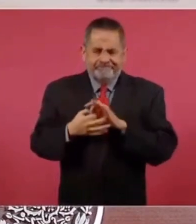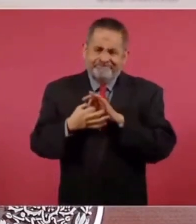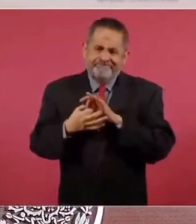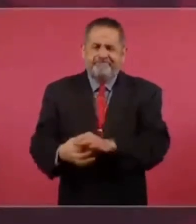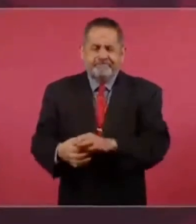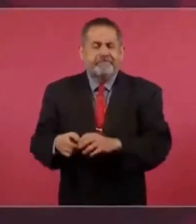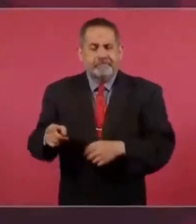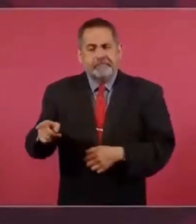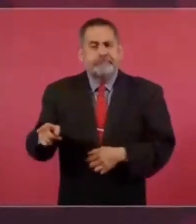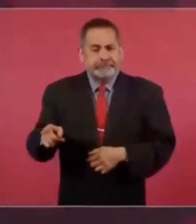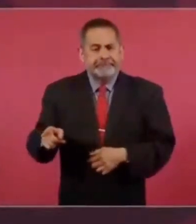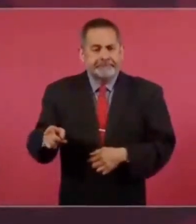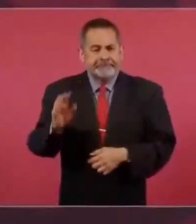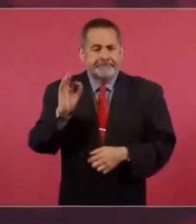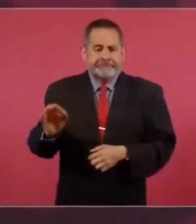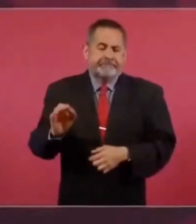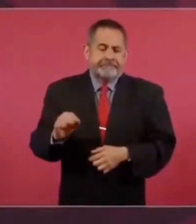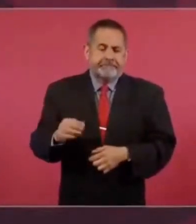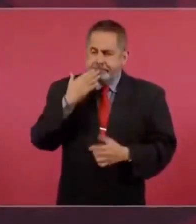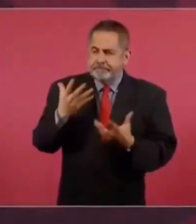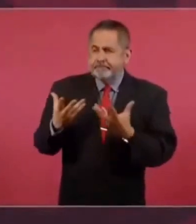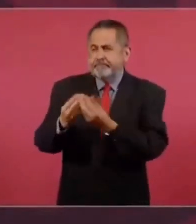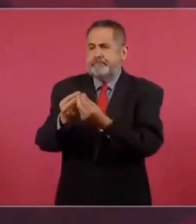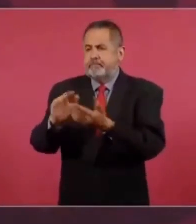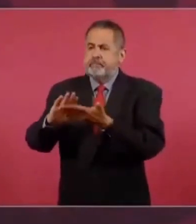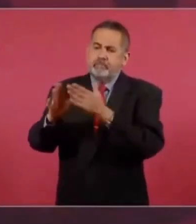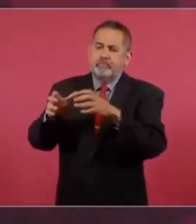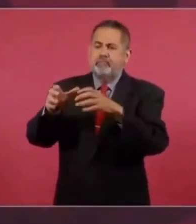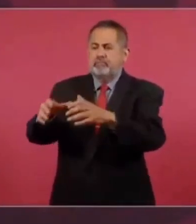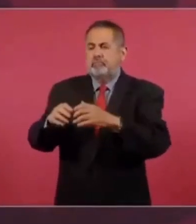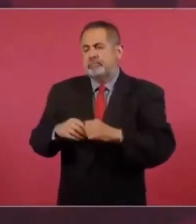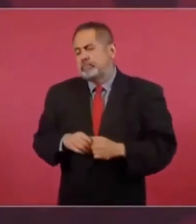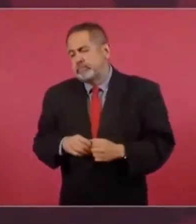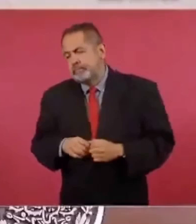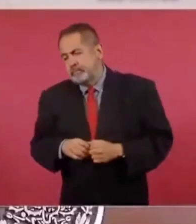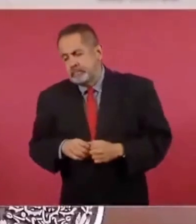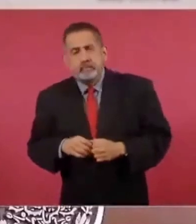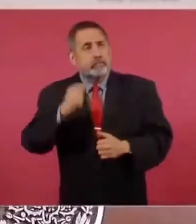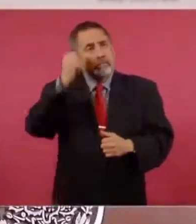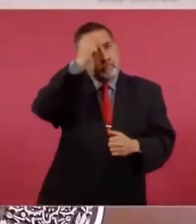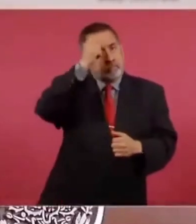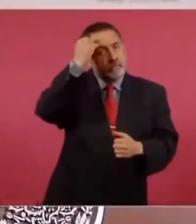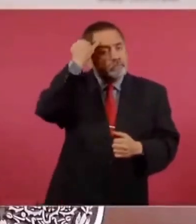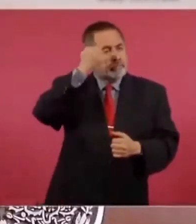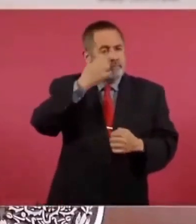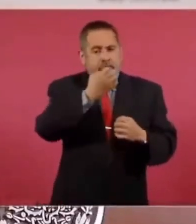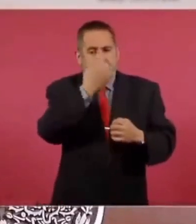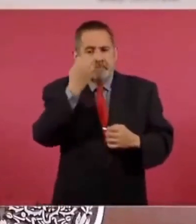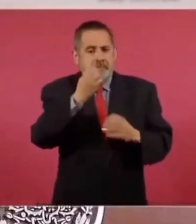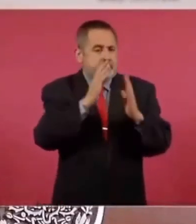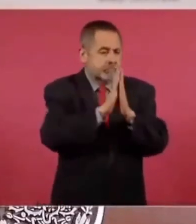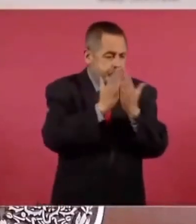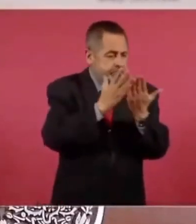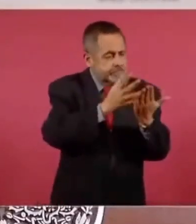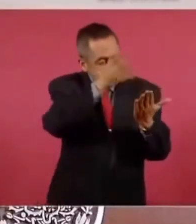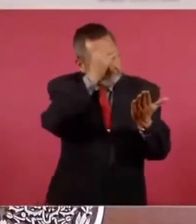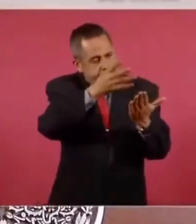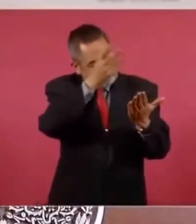No solo cuenta la teoría, lo que se aprende en los libros,